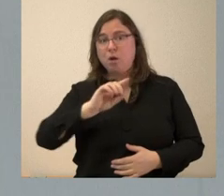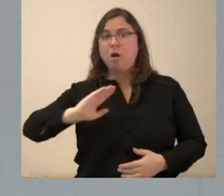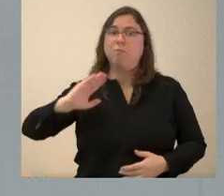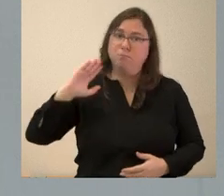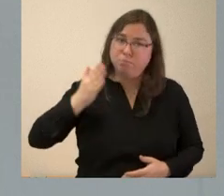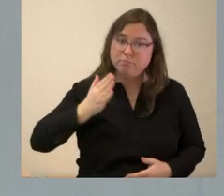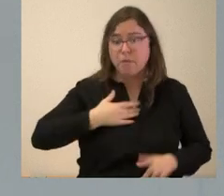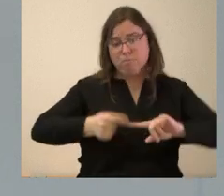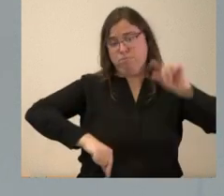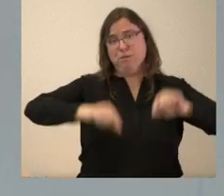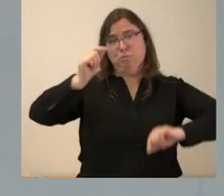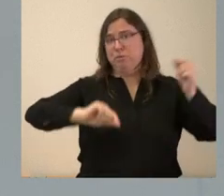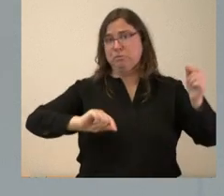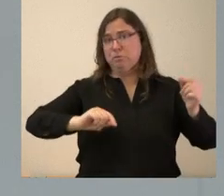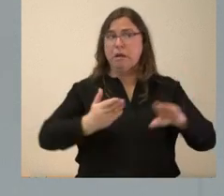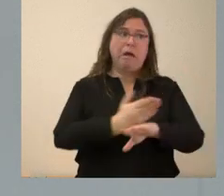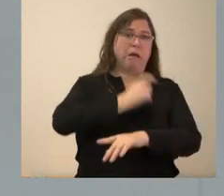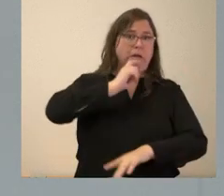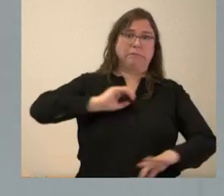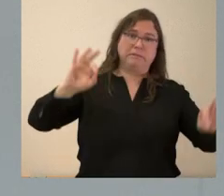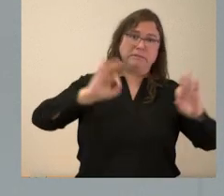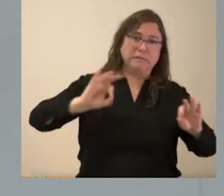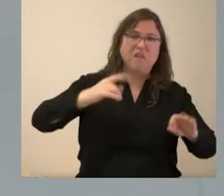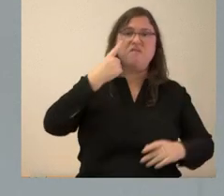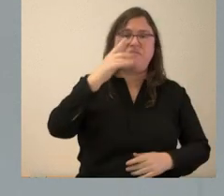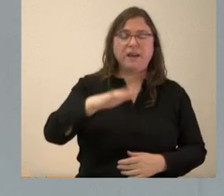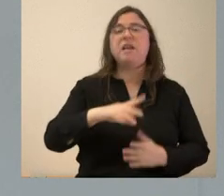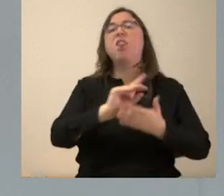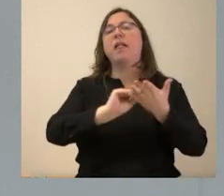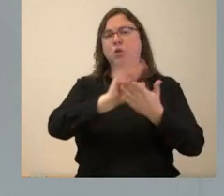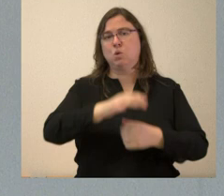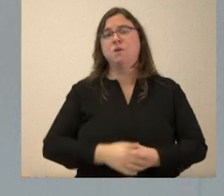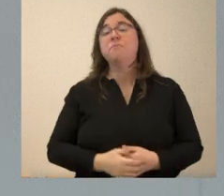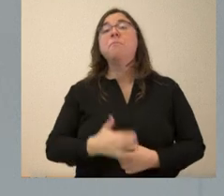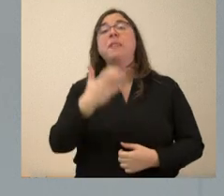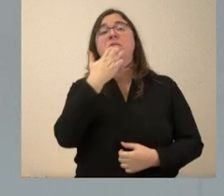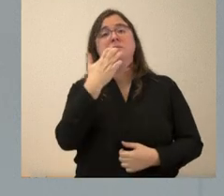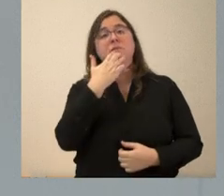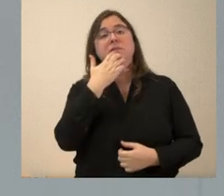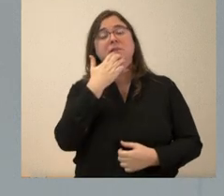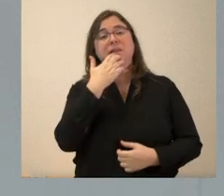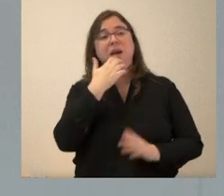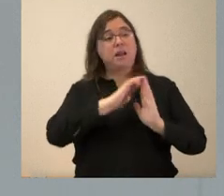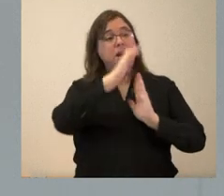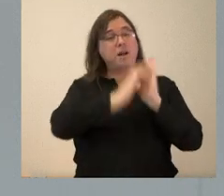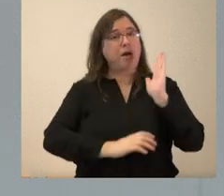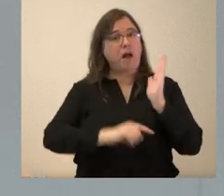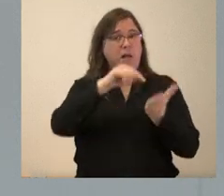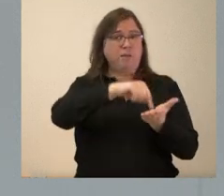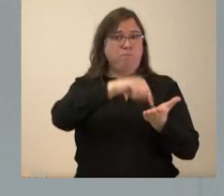sin lugar a dudas sobre un presupuesto que recién hemos aprobado en Castilla y león fíjense les voy a dar un dato si contamos la rebaja de impuestos